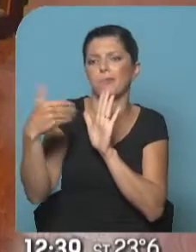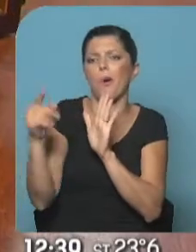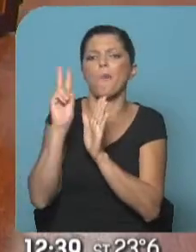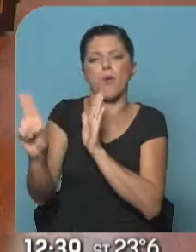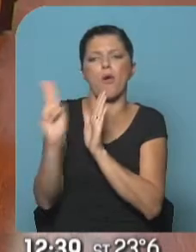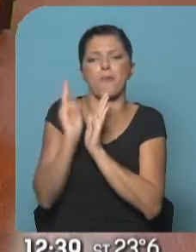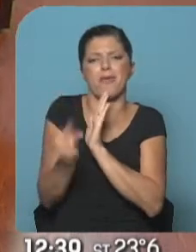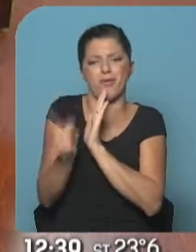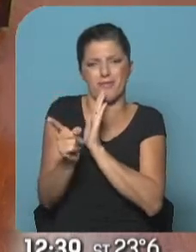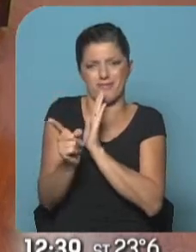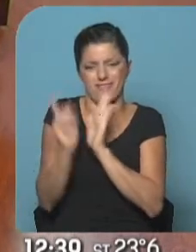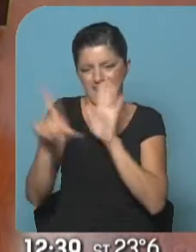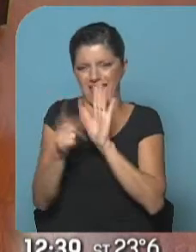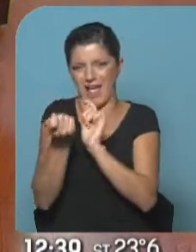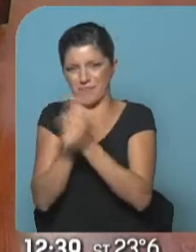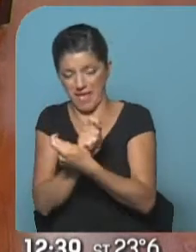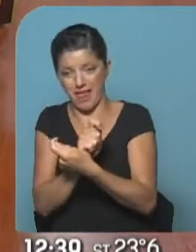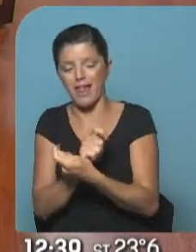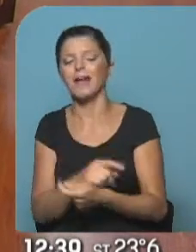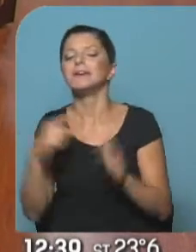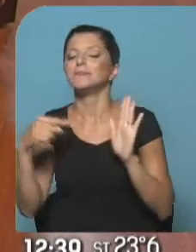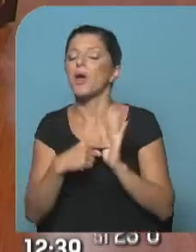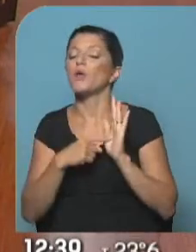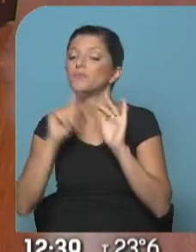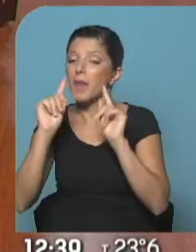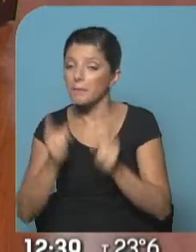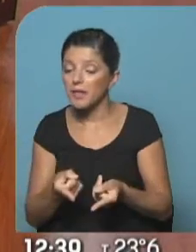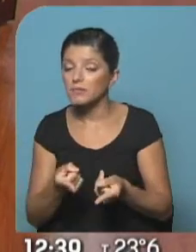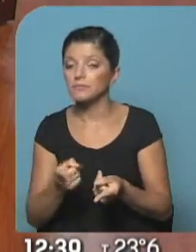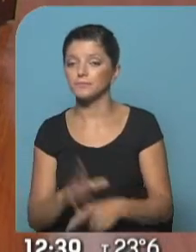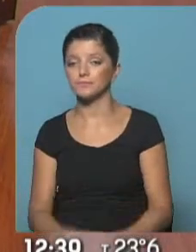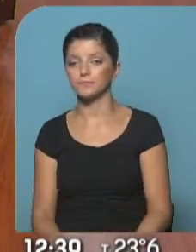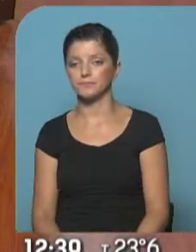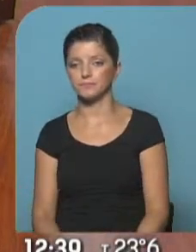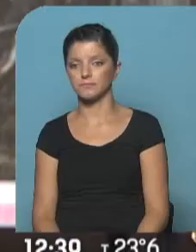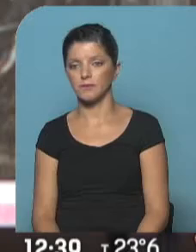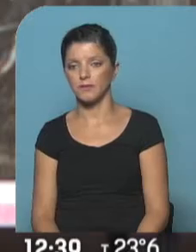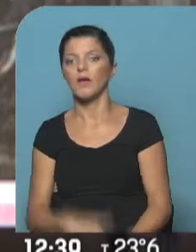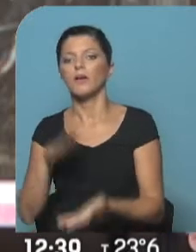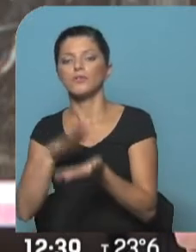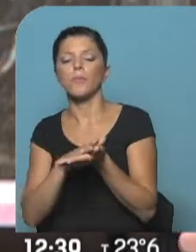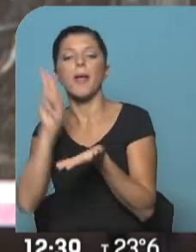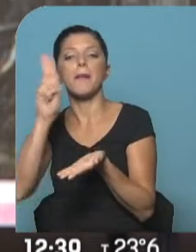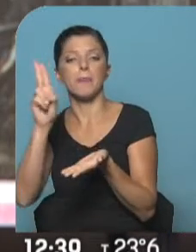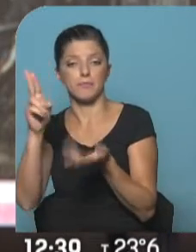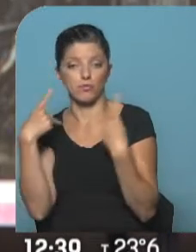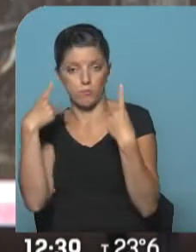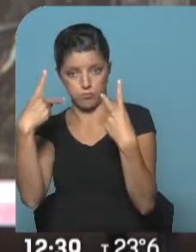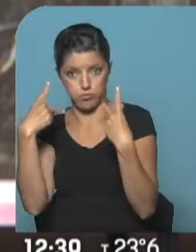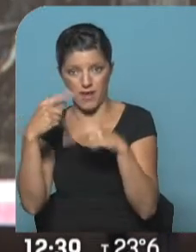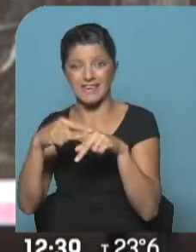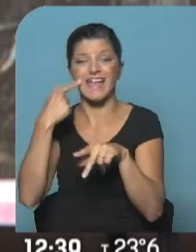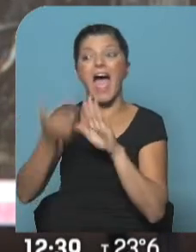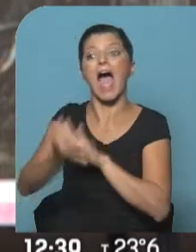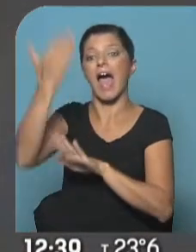Y por el otro lado, evidentemente también esta discusión que se ha abierto sobre la lotería de visas, que viene de la época del presidente